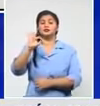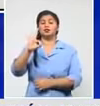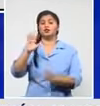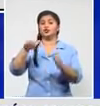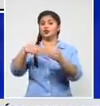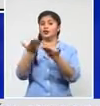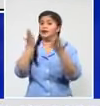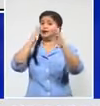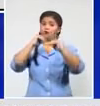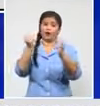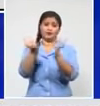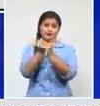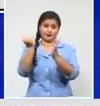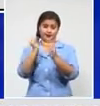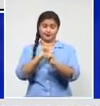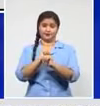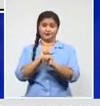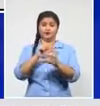especial Isla de la Juventud